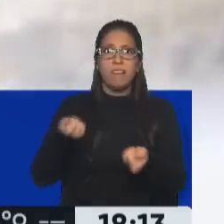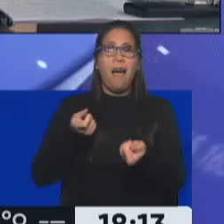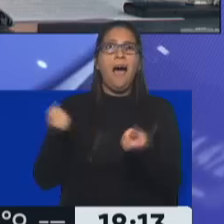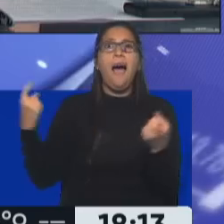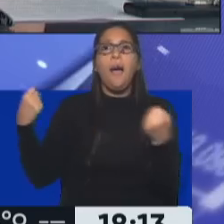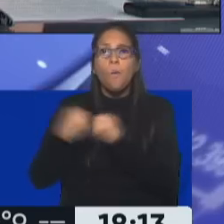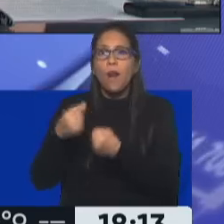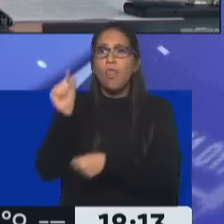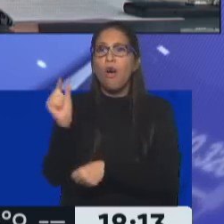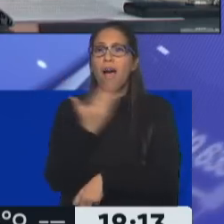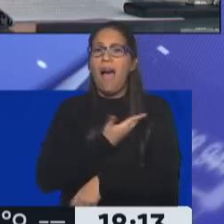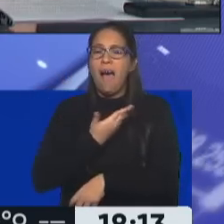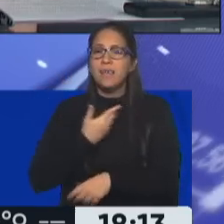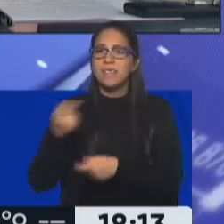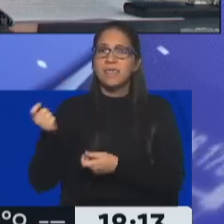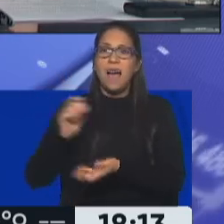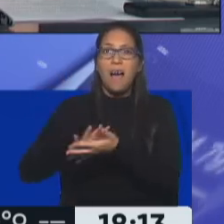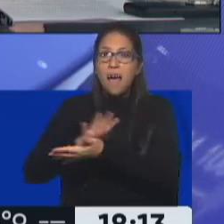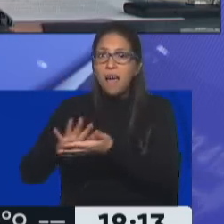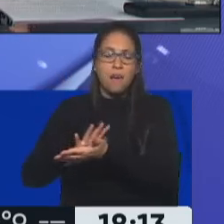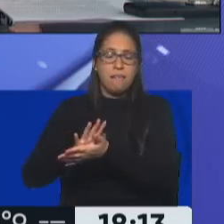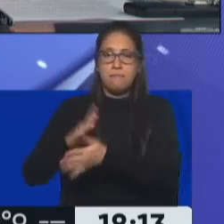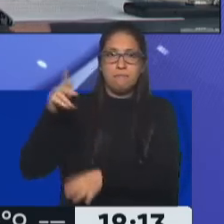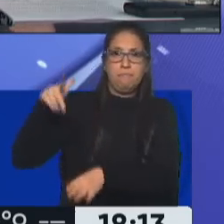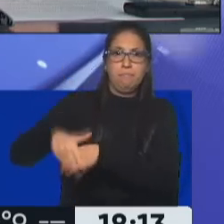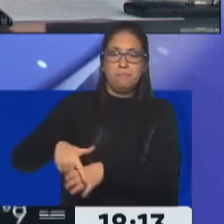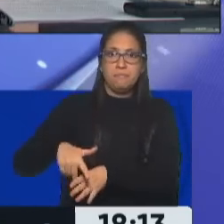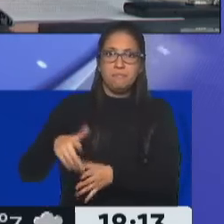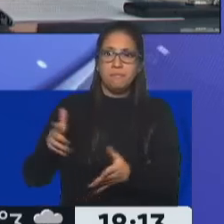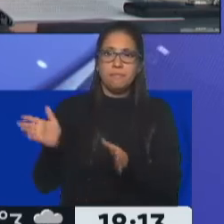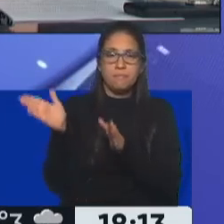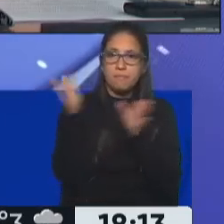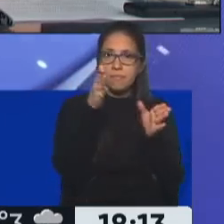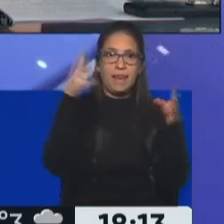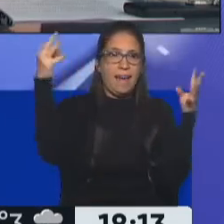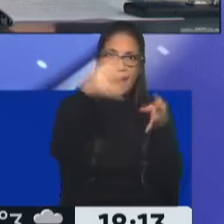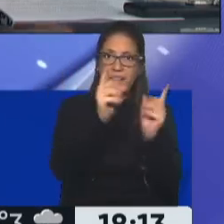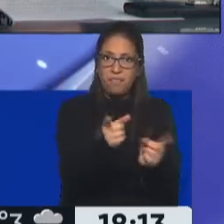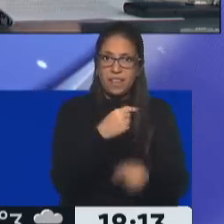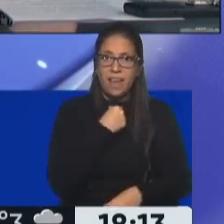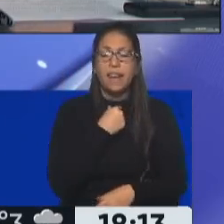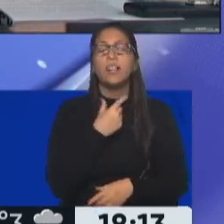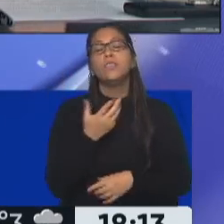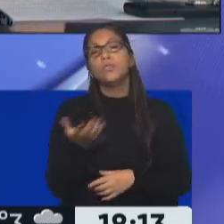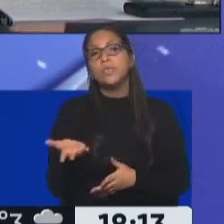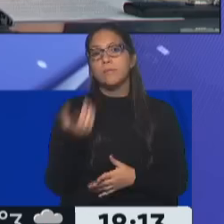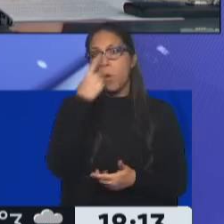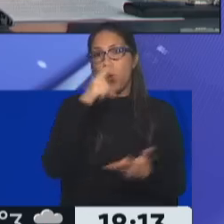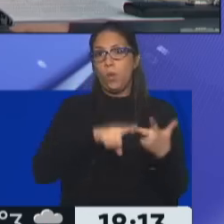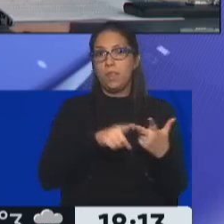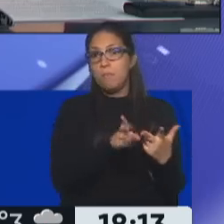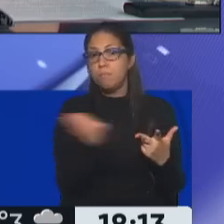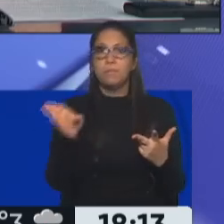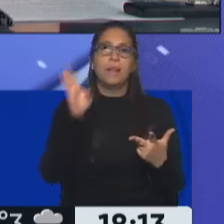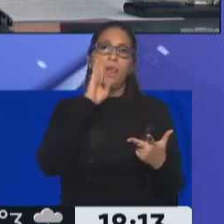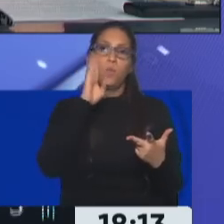Gaza, digamos un sector más radical, con el cual, bueno, también se especula ahí qué puede pasar. Y para terminar, el otro frente con